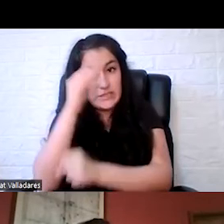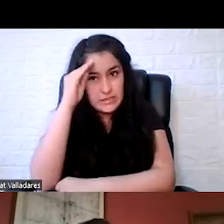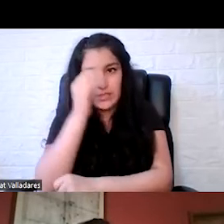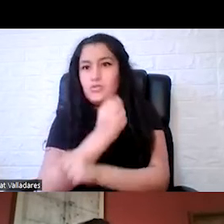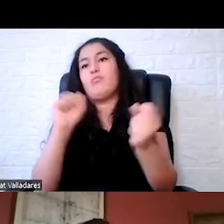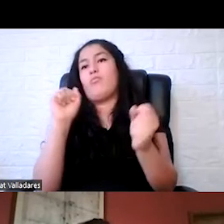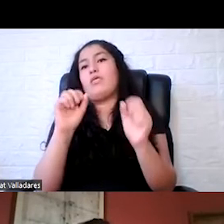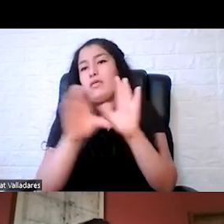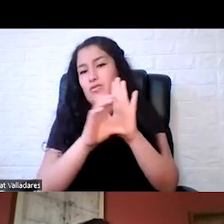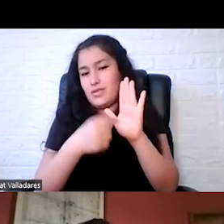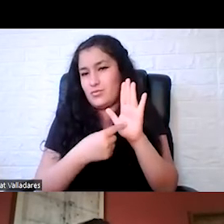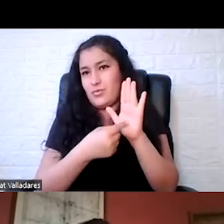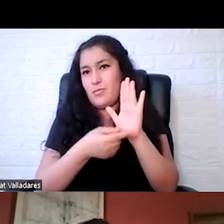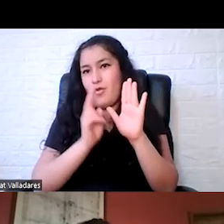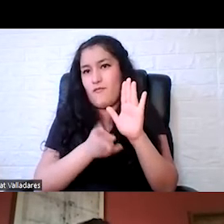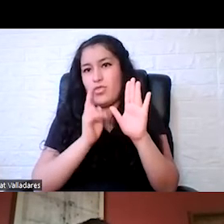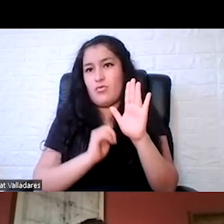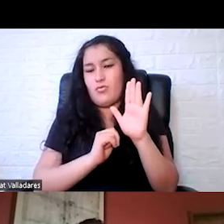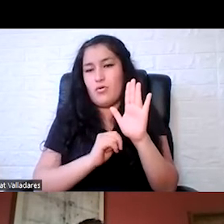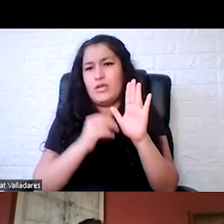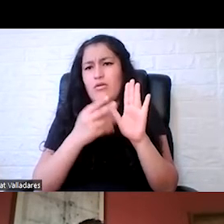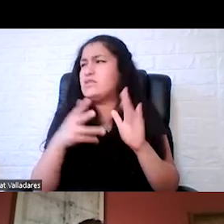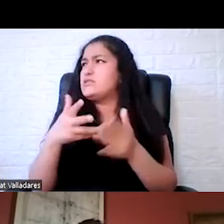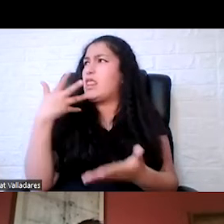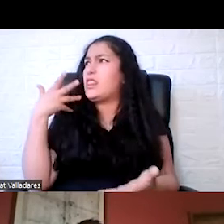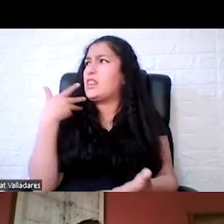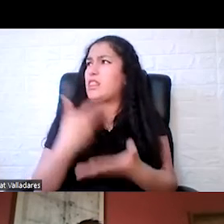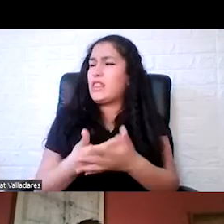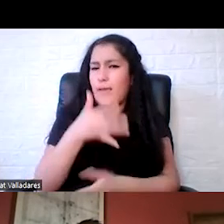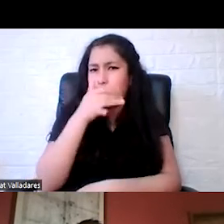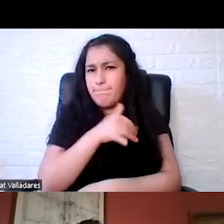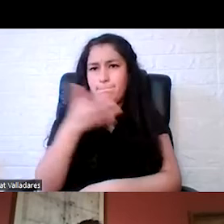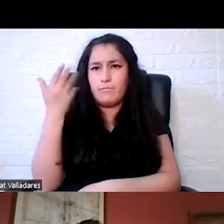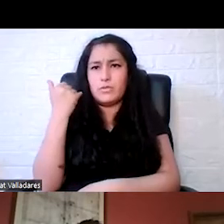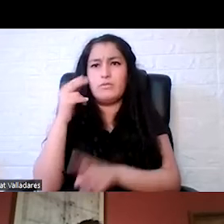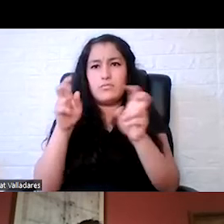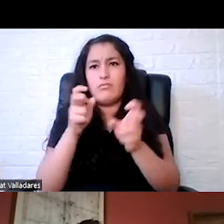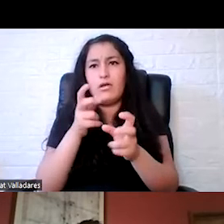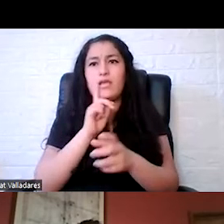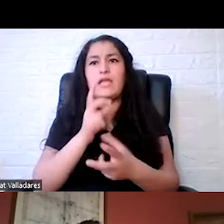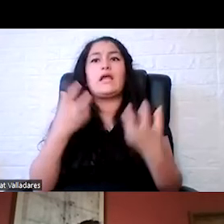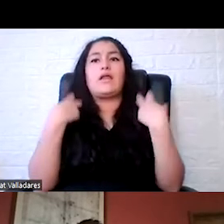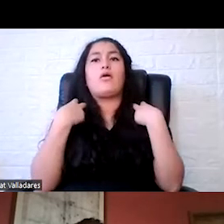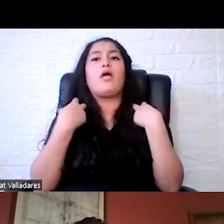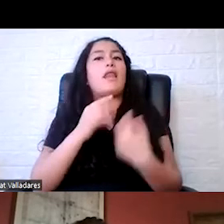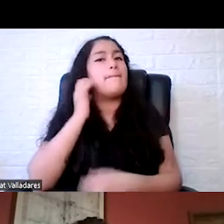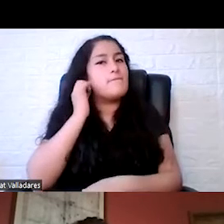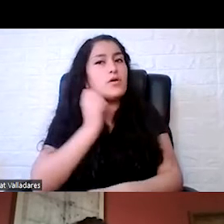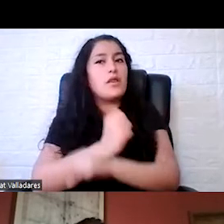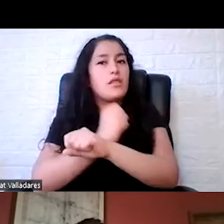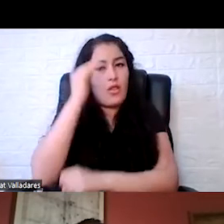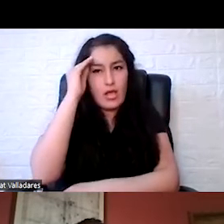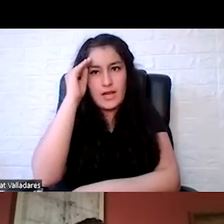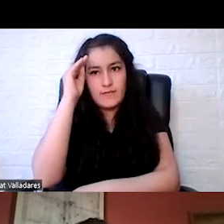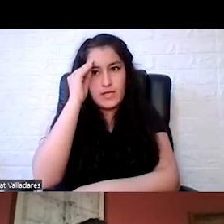haber visto una movilización hace muchos años atrás, pero que estuvo a cargo de las esposas de los carabineros y que